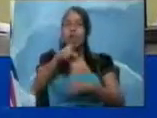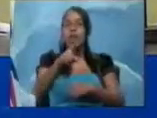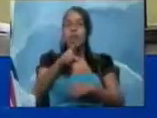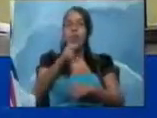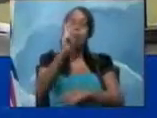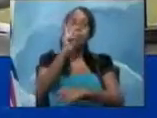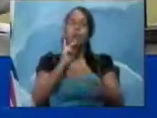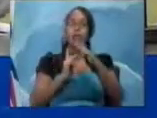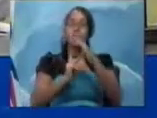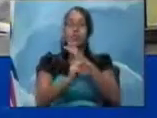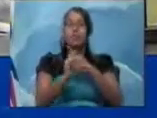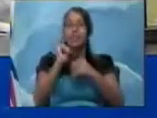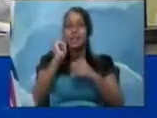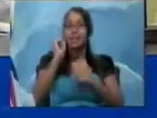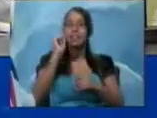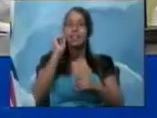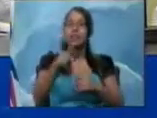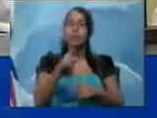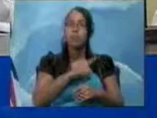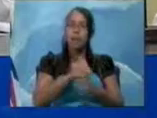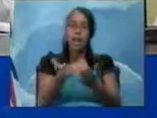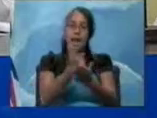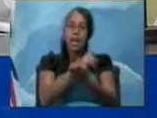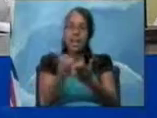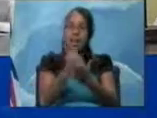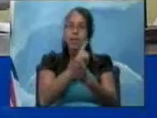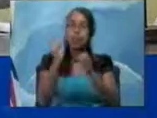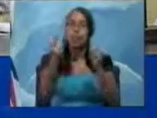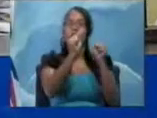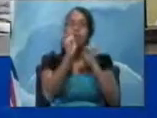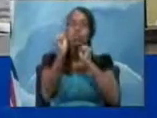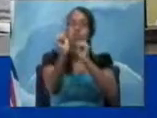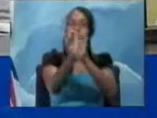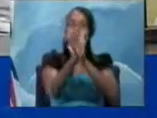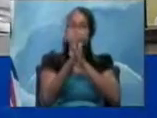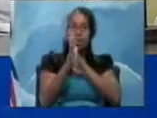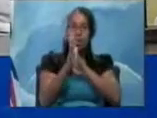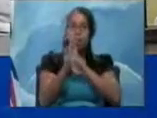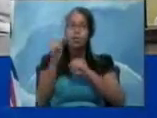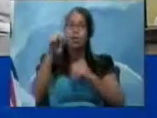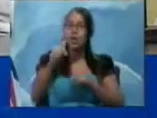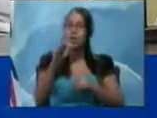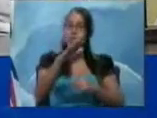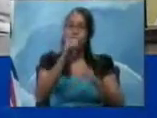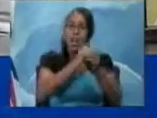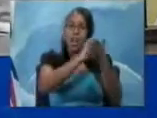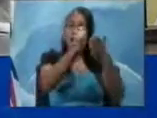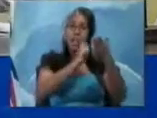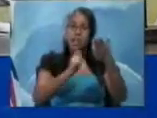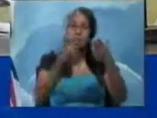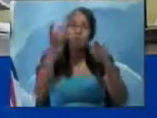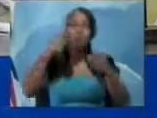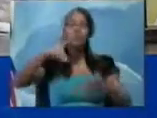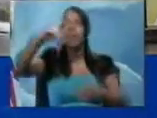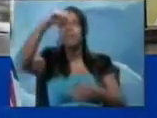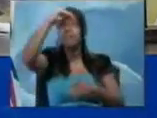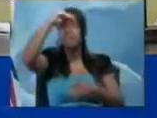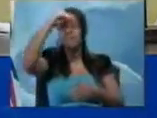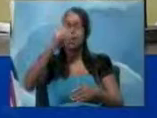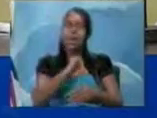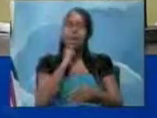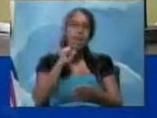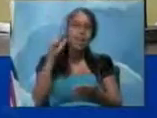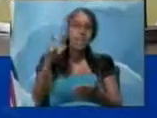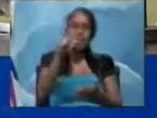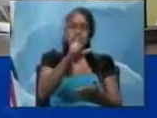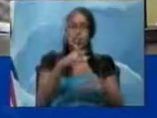profetas y también en el libro de los salmos esto que escribió David era necesario